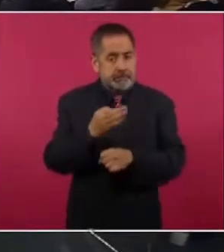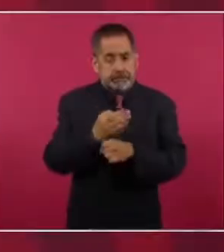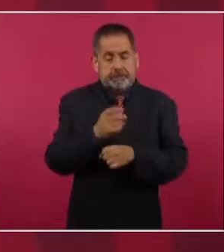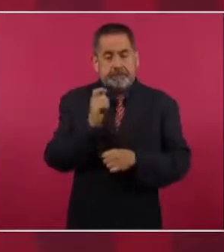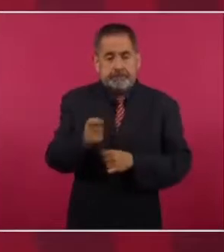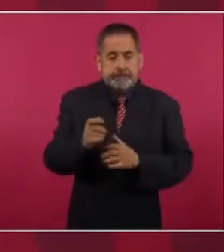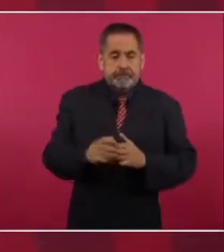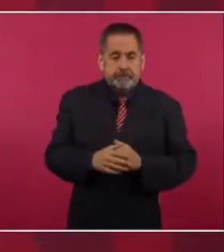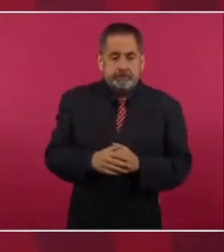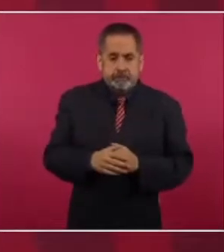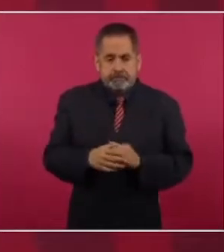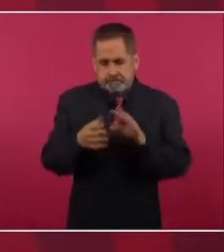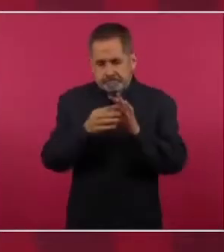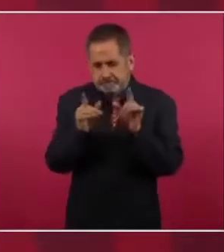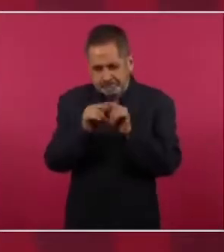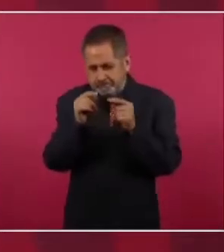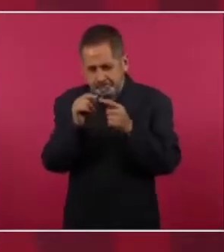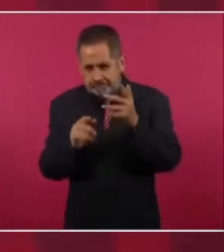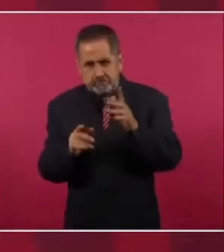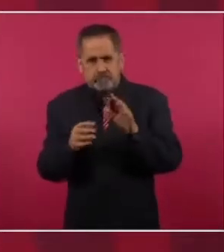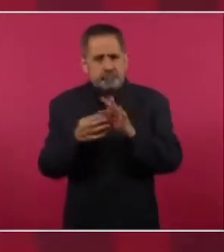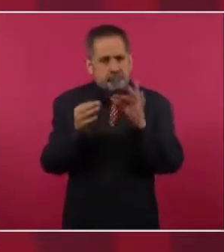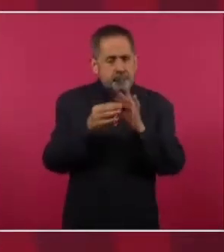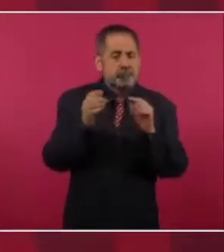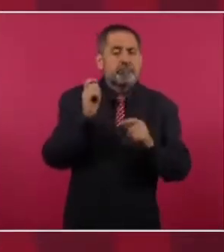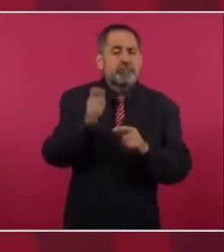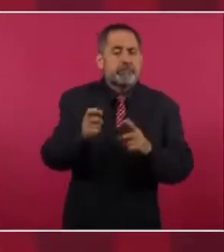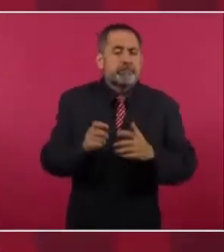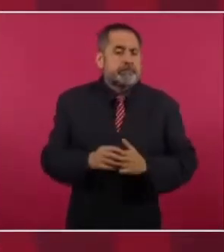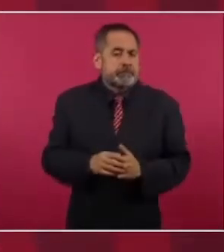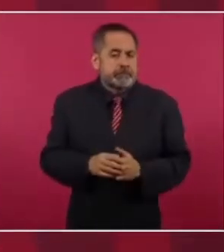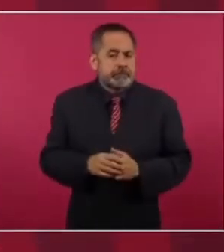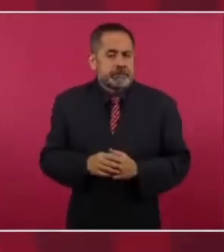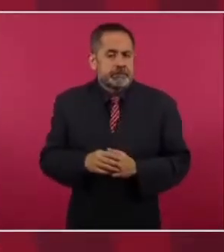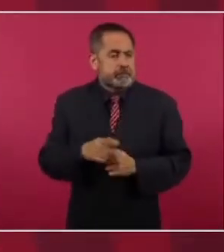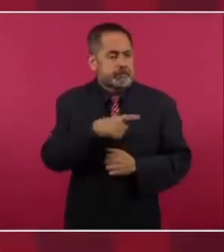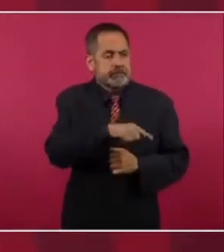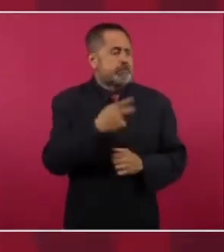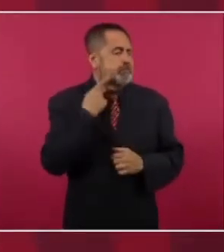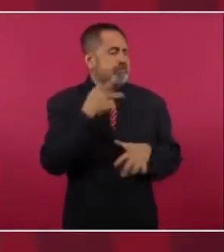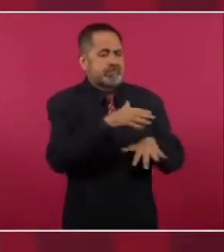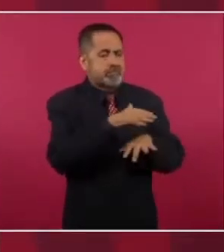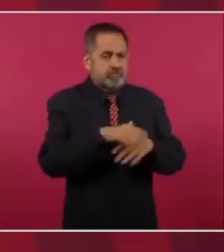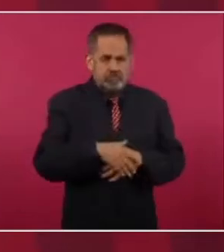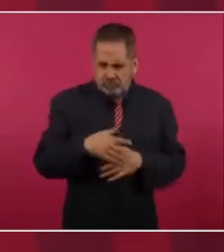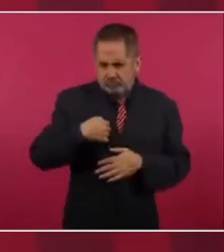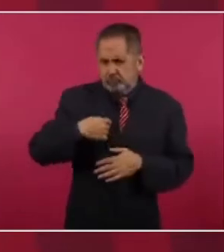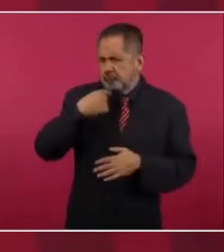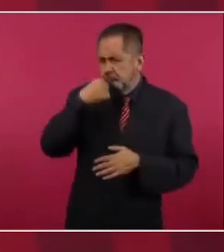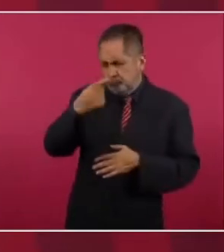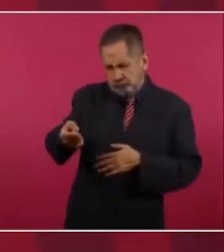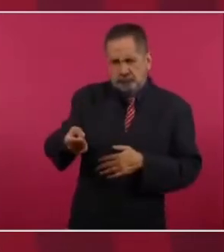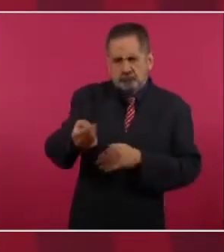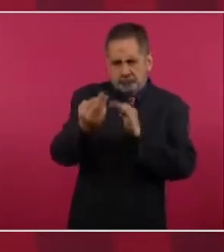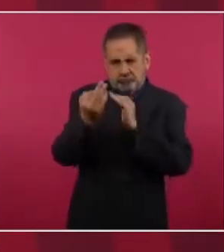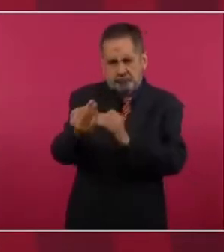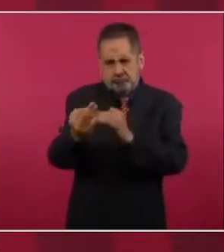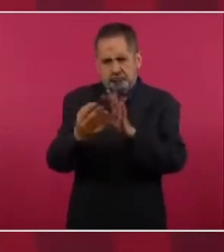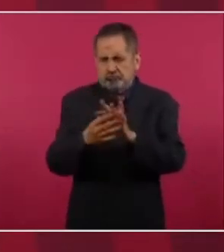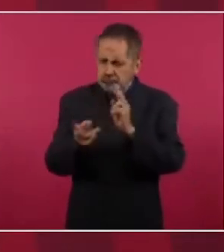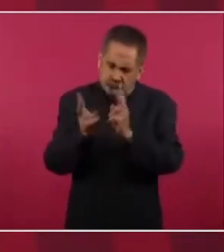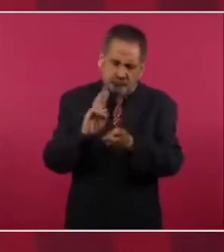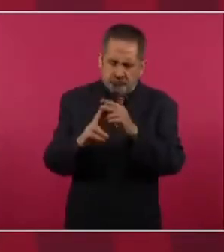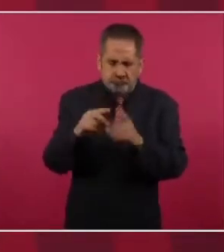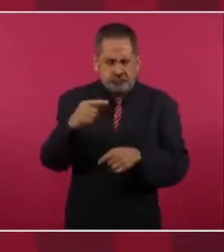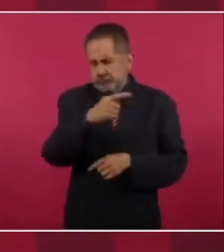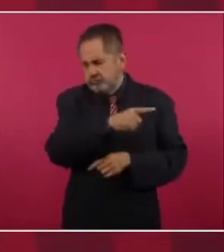no entro en detalle, se ha señalado mucho, en una politiquería, y se puso de manifiesto en eso,